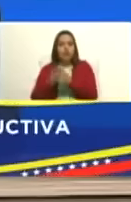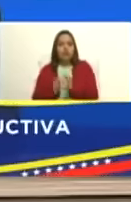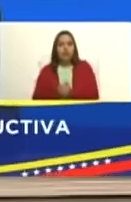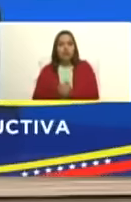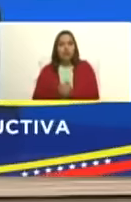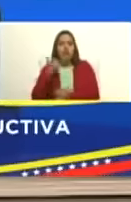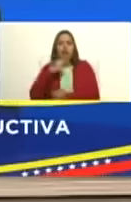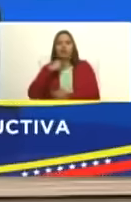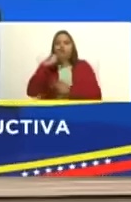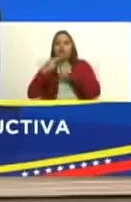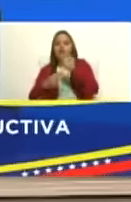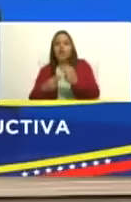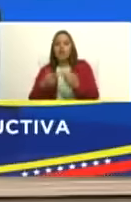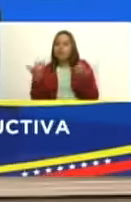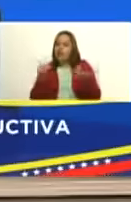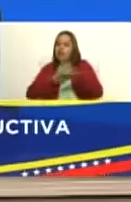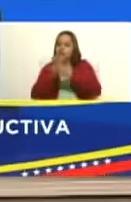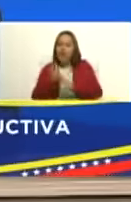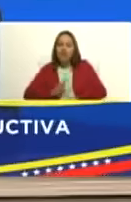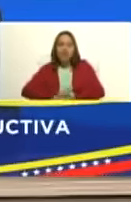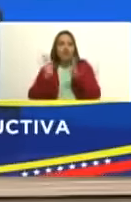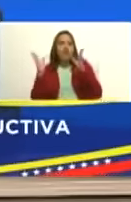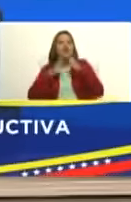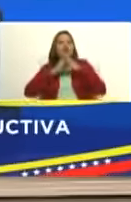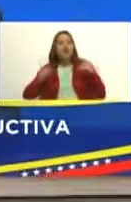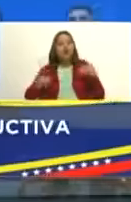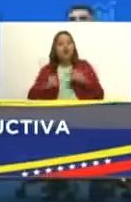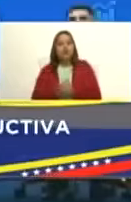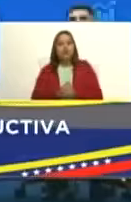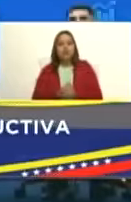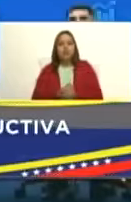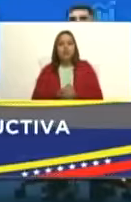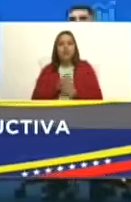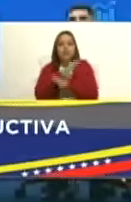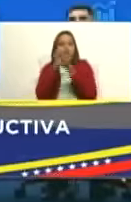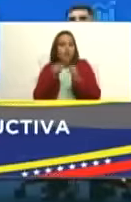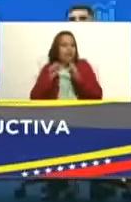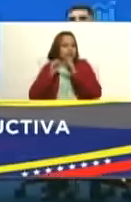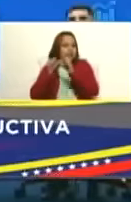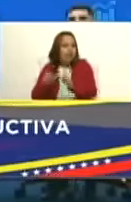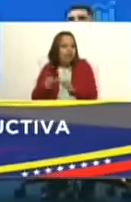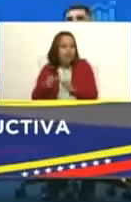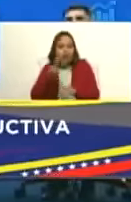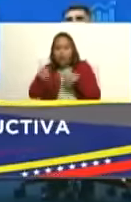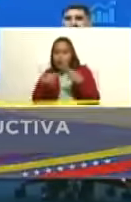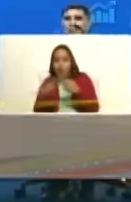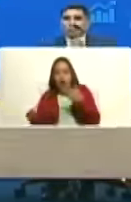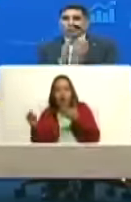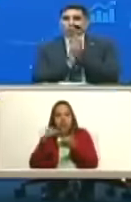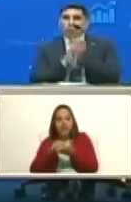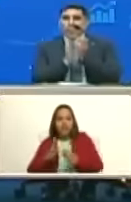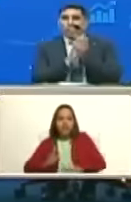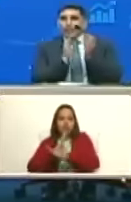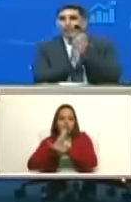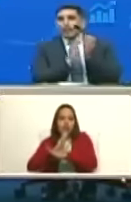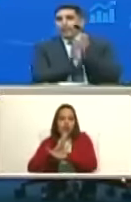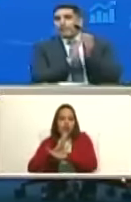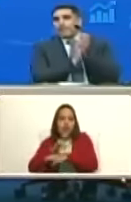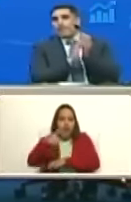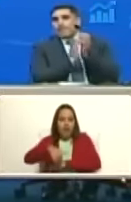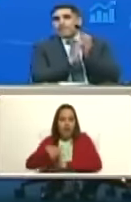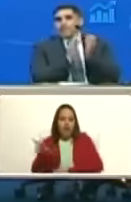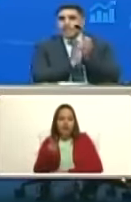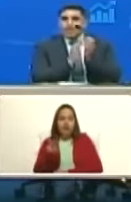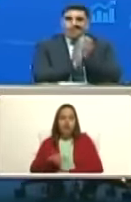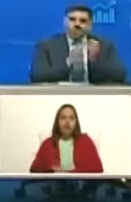levante todas las sanciones, todas, de manera permanente para siempre sobre Venezuela, todas las